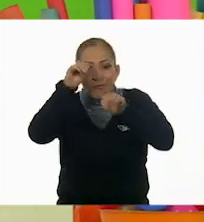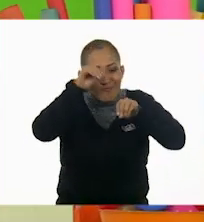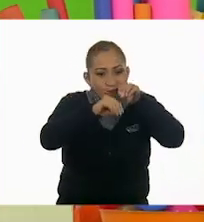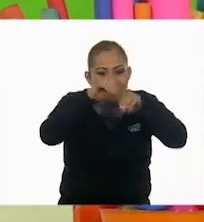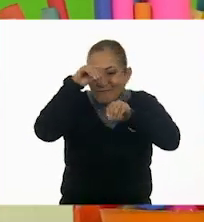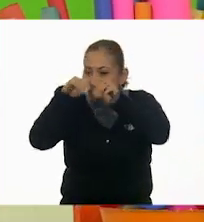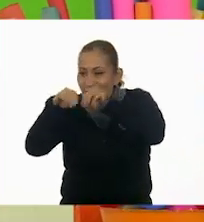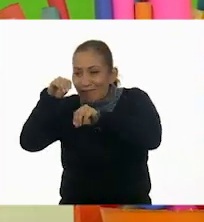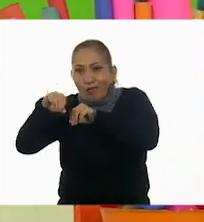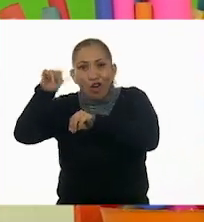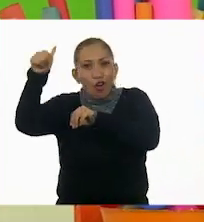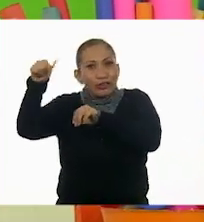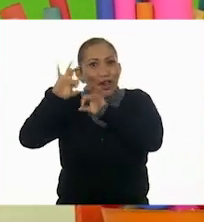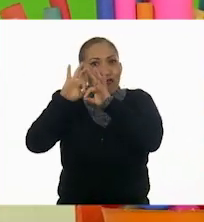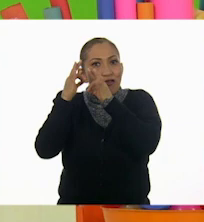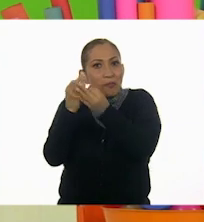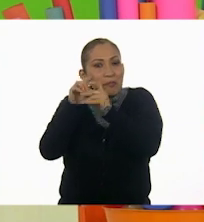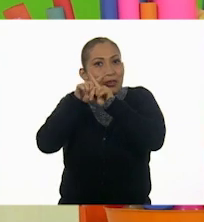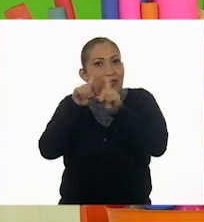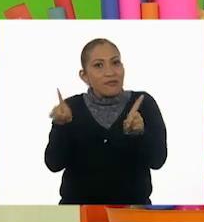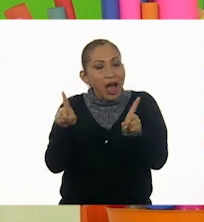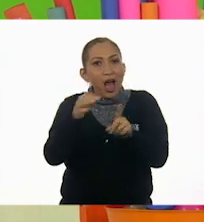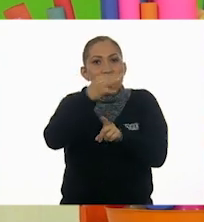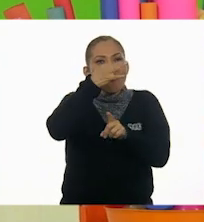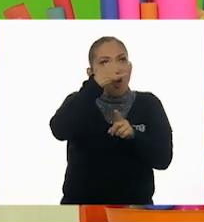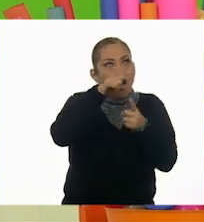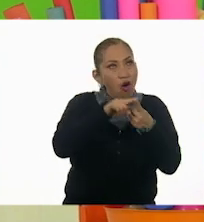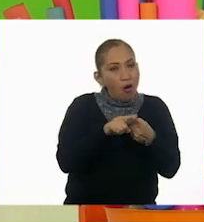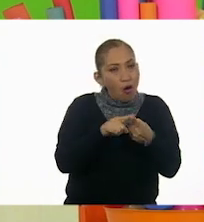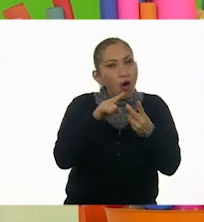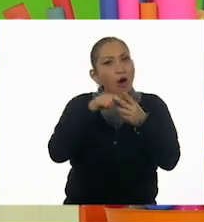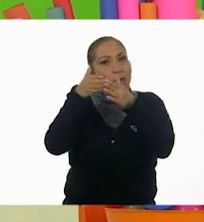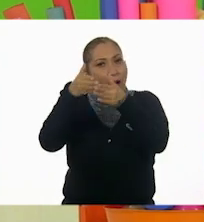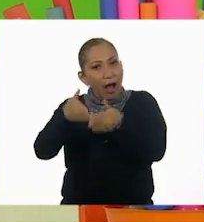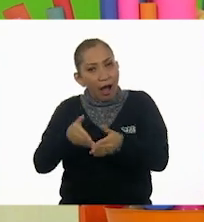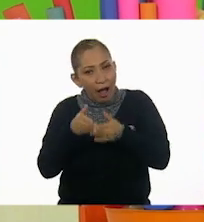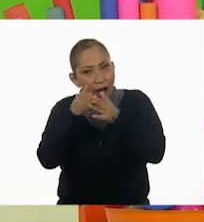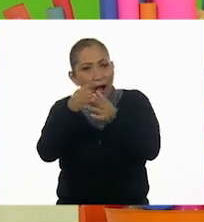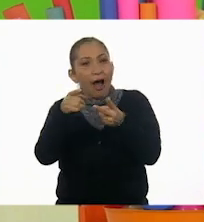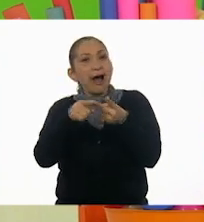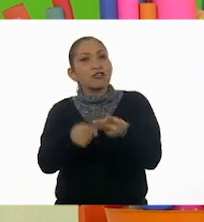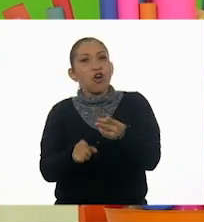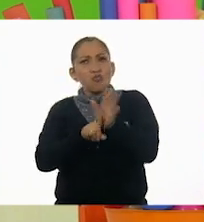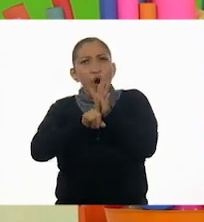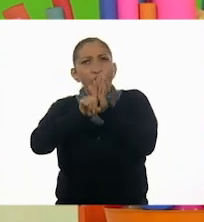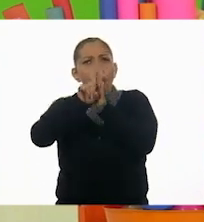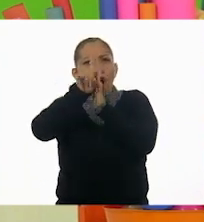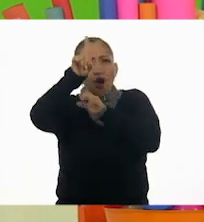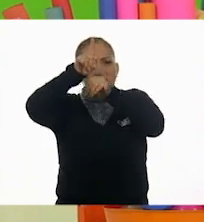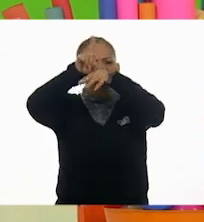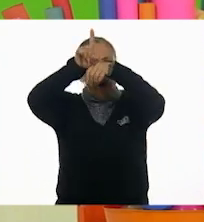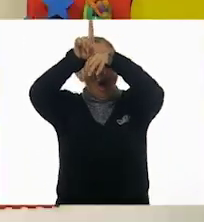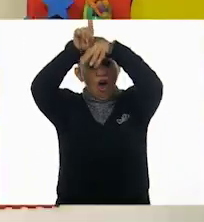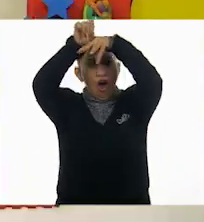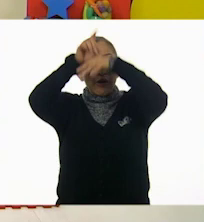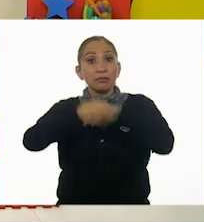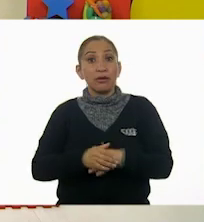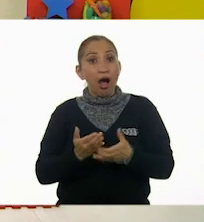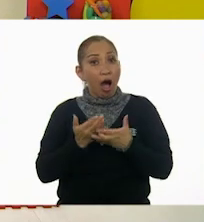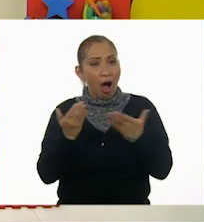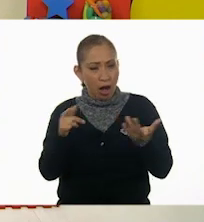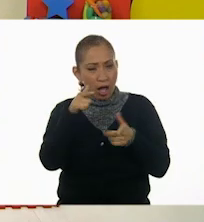con otras figuras geométricas? La flor, el barco, el cohete.